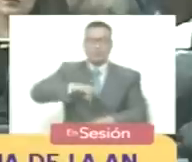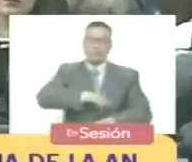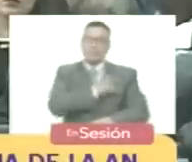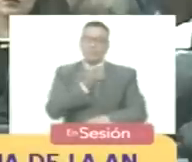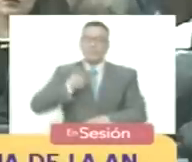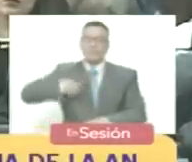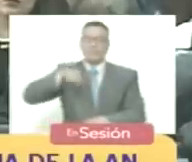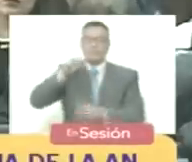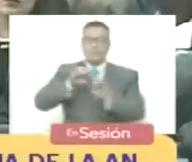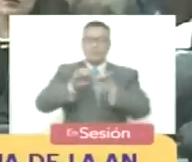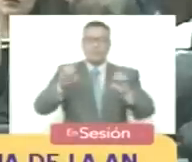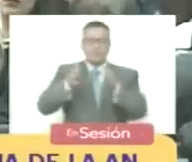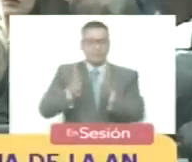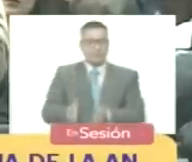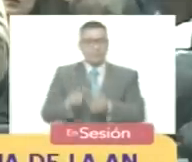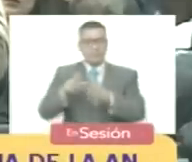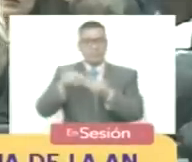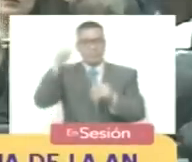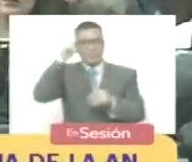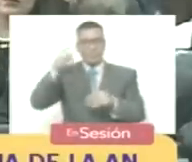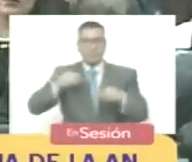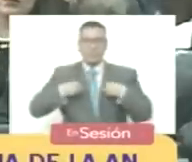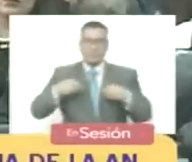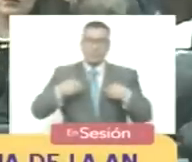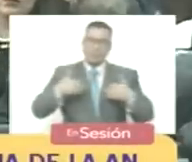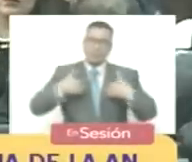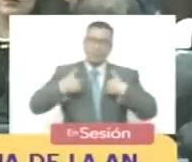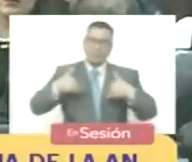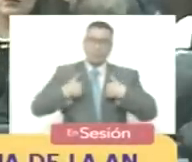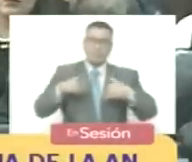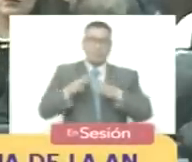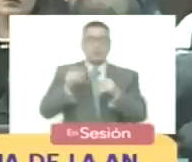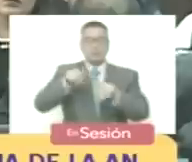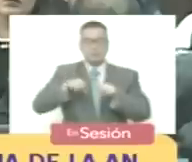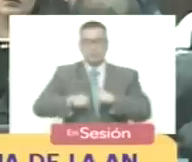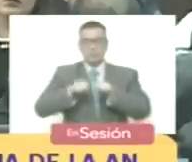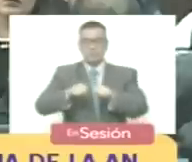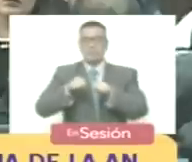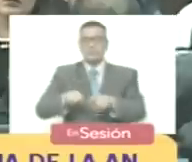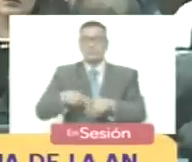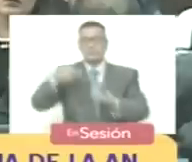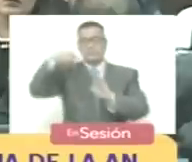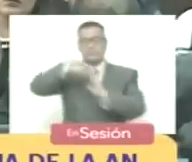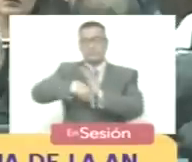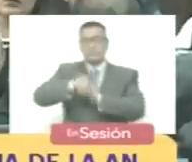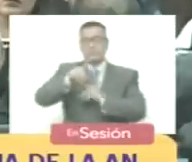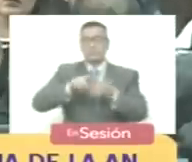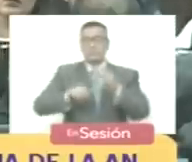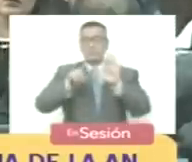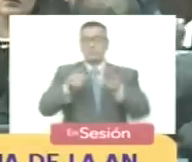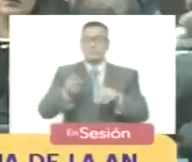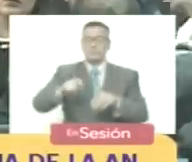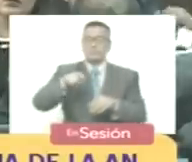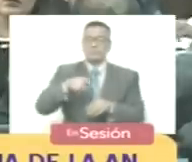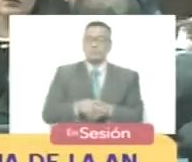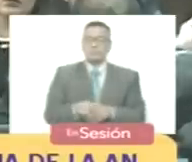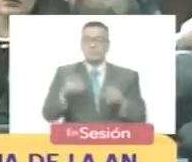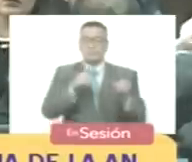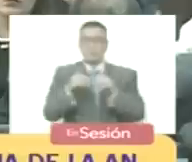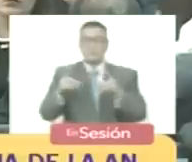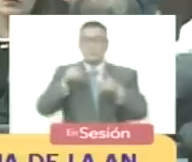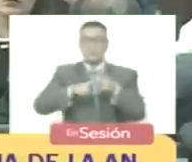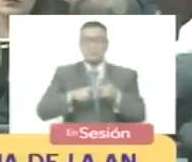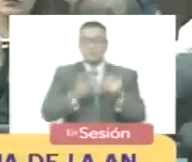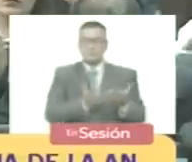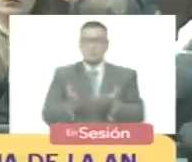nuestros educadores, que todos los días padecen cada momento de ir a hacer mercado. Creemos también que hay que profundizar en el segundo semestre el debate sobre el tema de